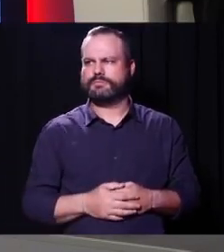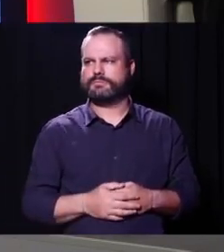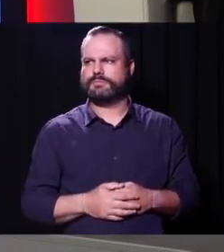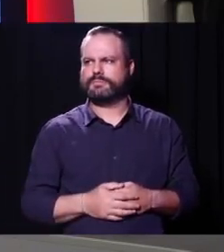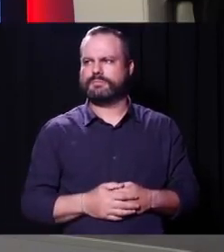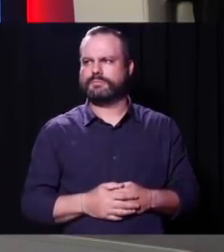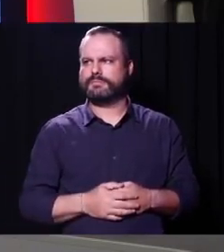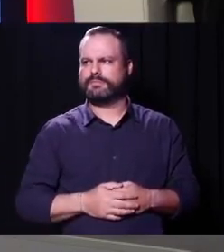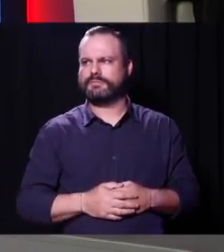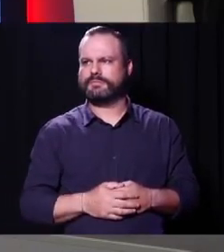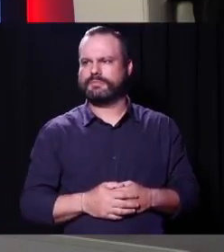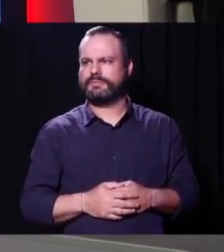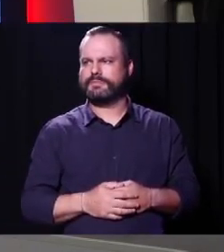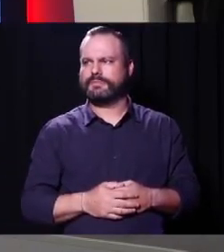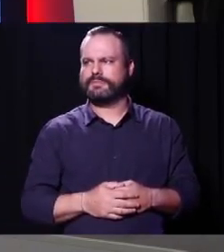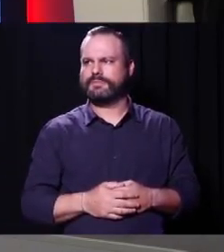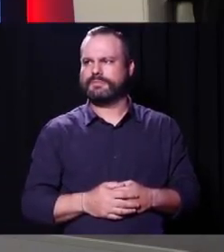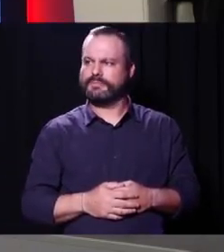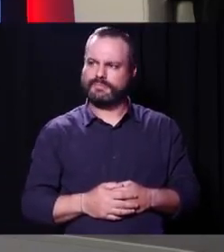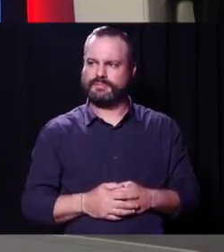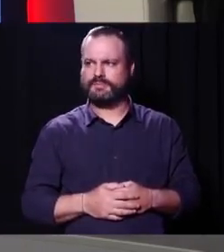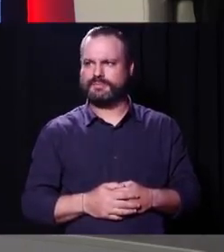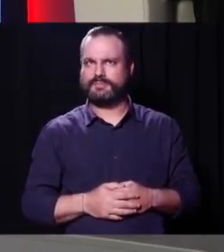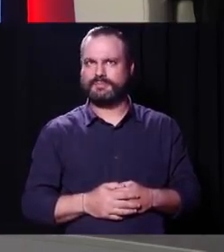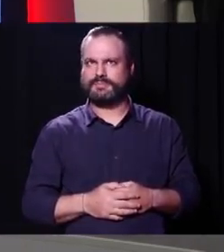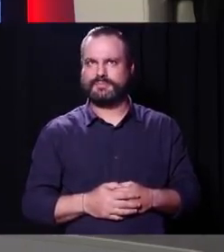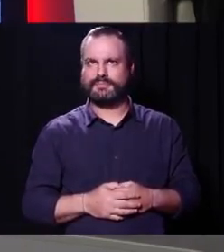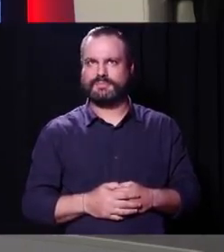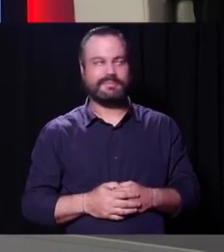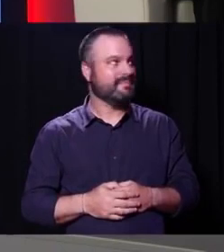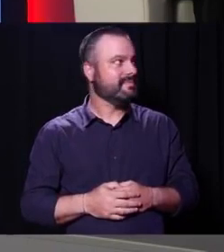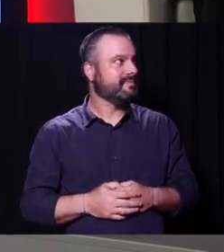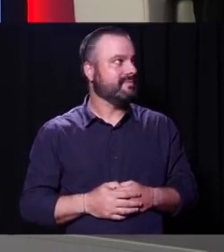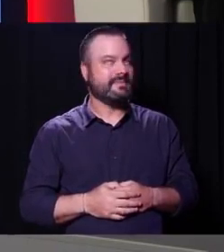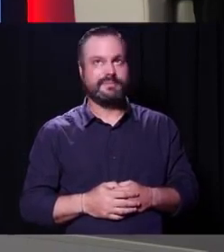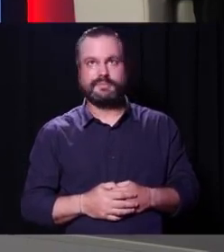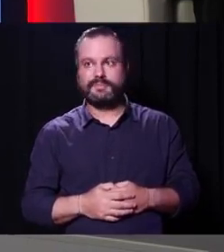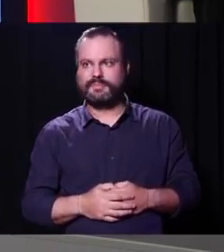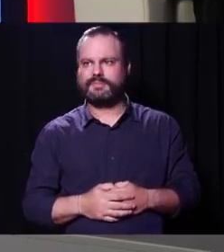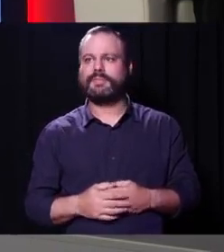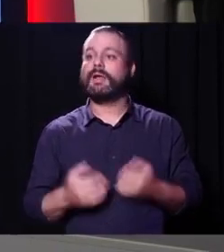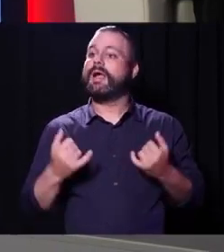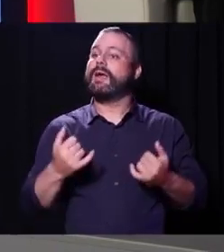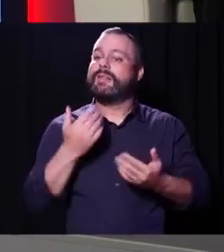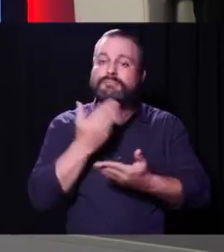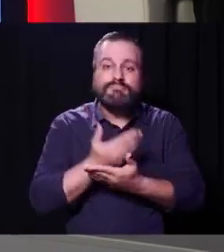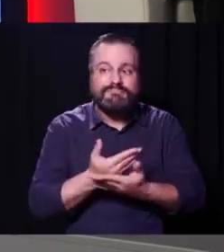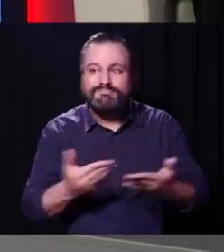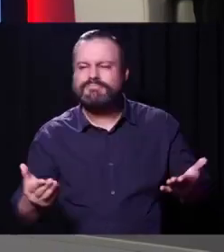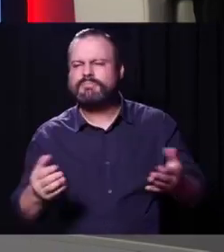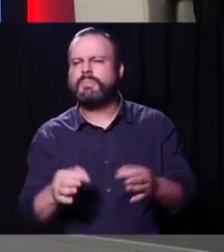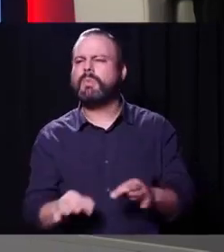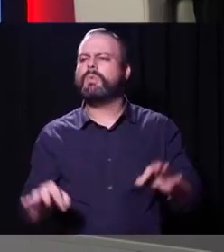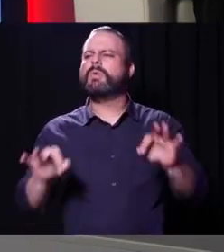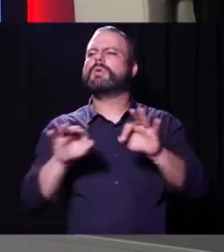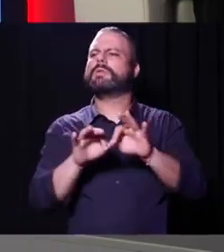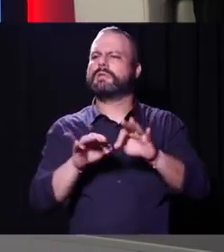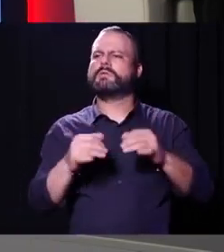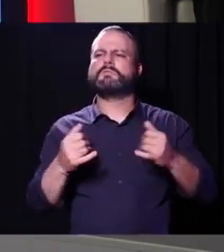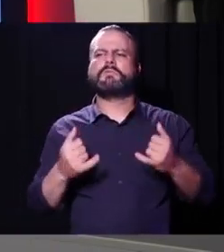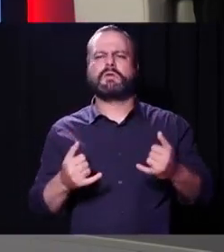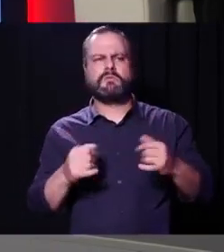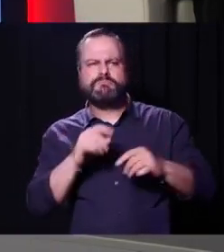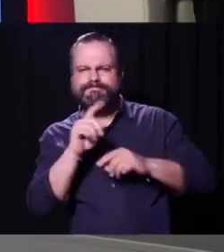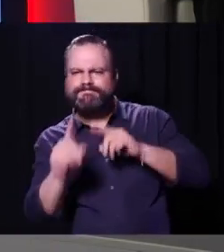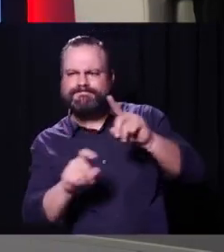La expectativa de vida es mucho mayor. Siempre que se habla, por ejemplo, de aumentar las cuotas o de aumentar la edad de